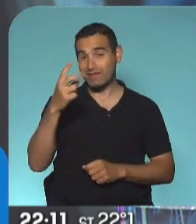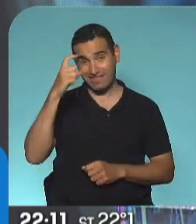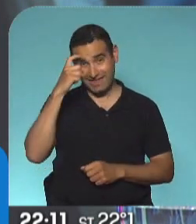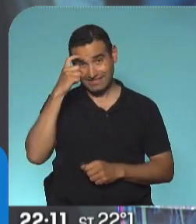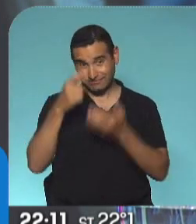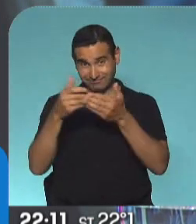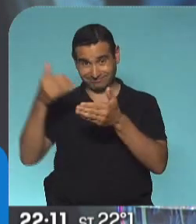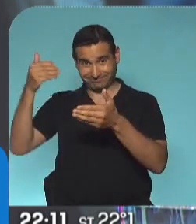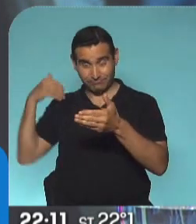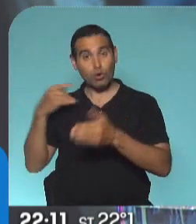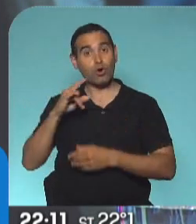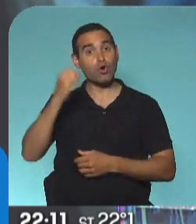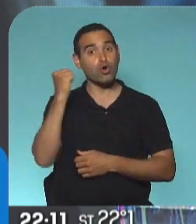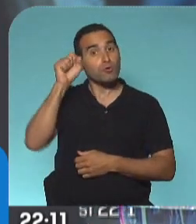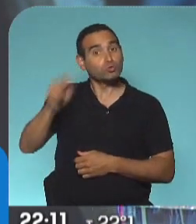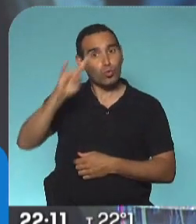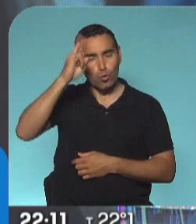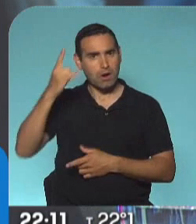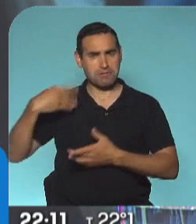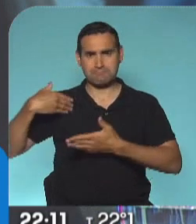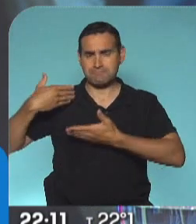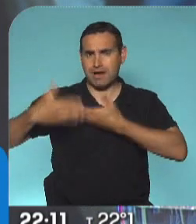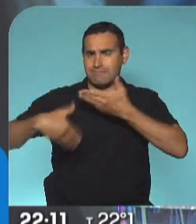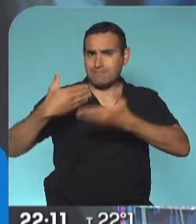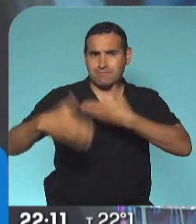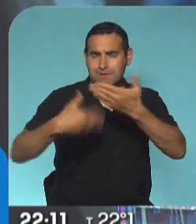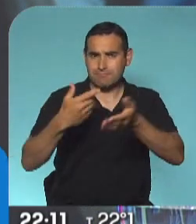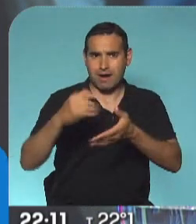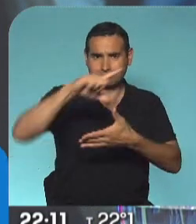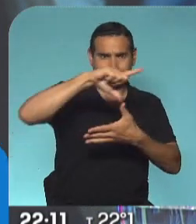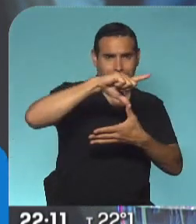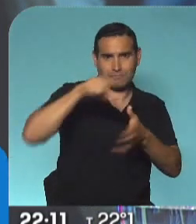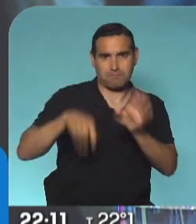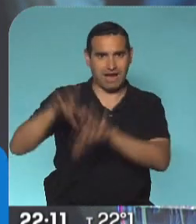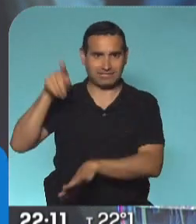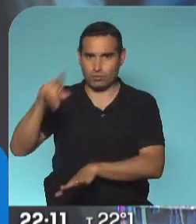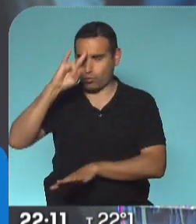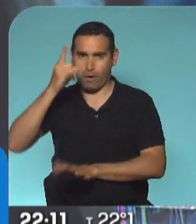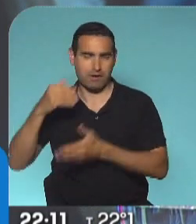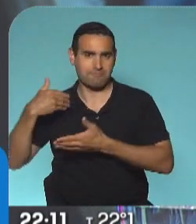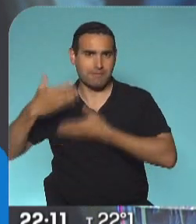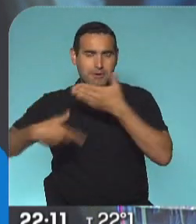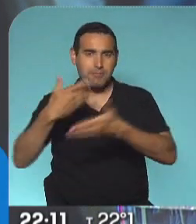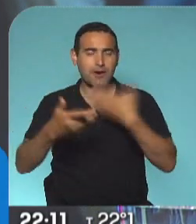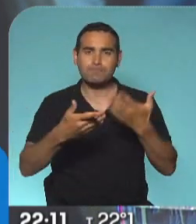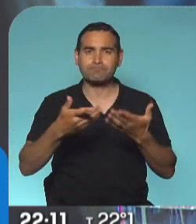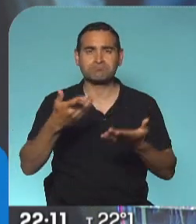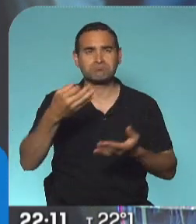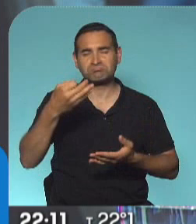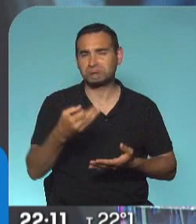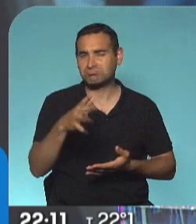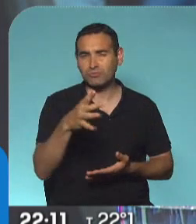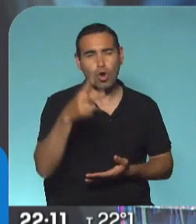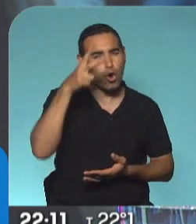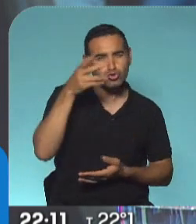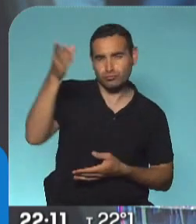la economía uruguaya era la que más crecía dentro de la región, de toda Latinoamérica. Una tasa aproximada promedio del